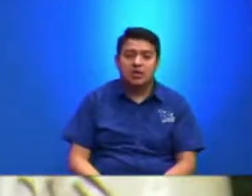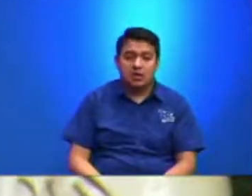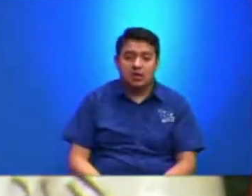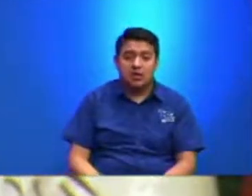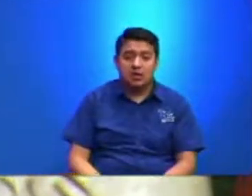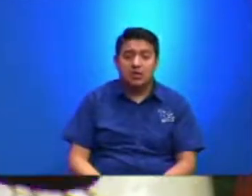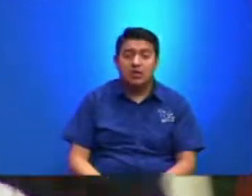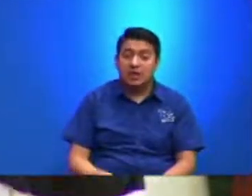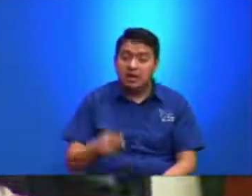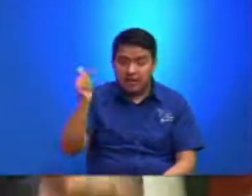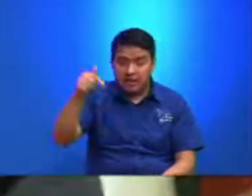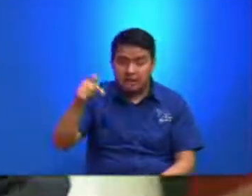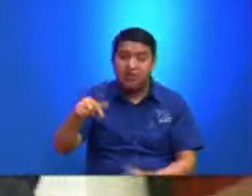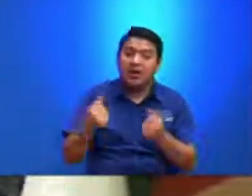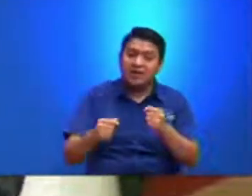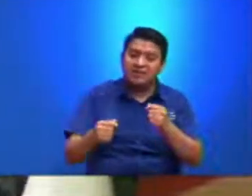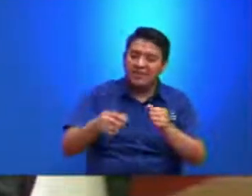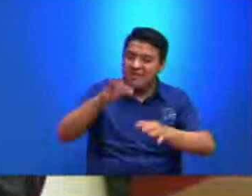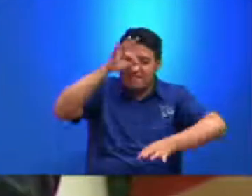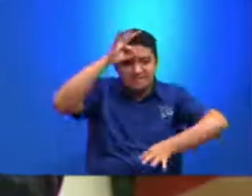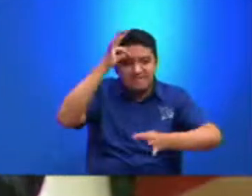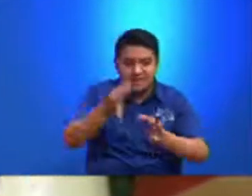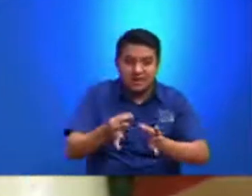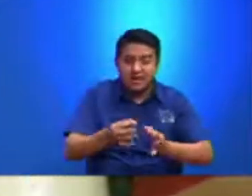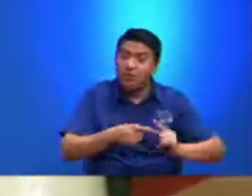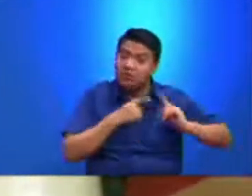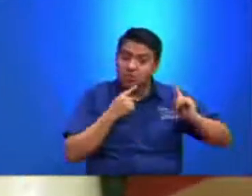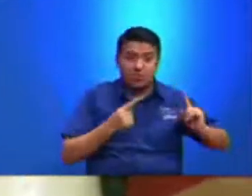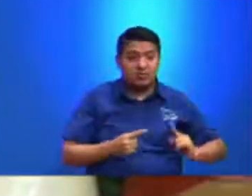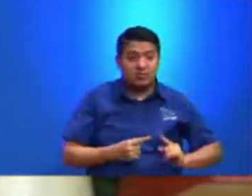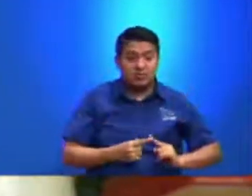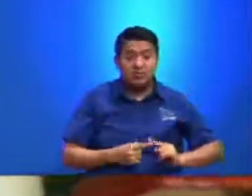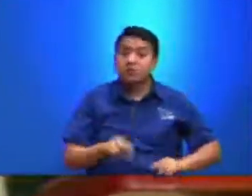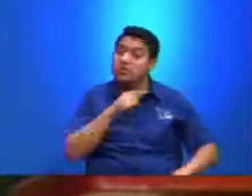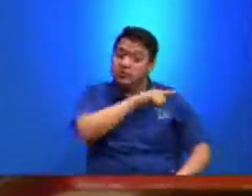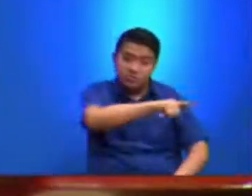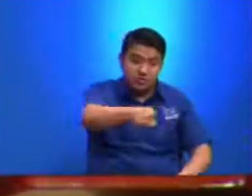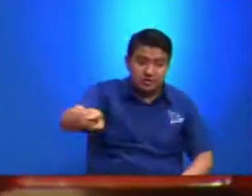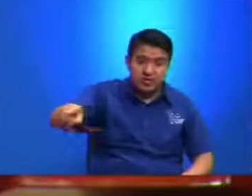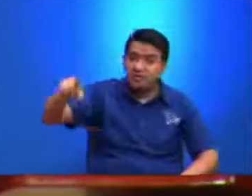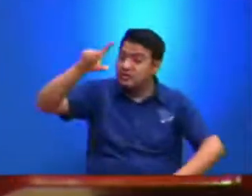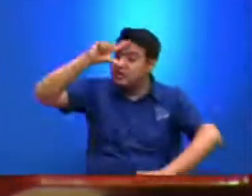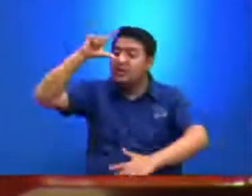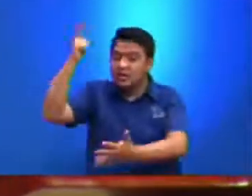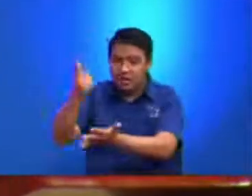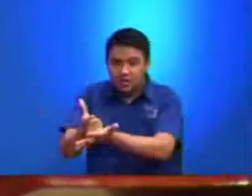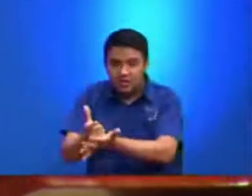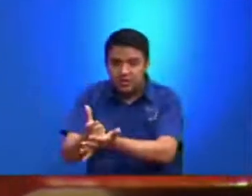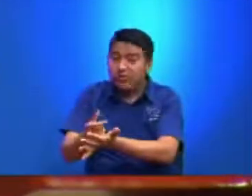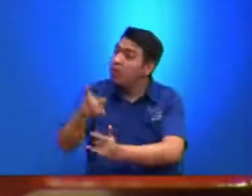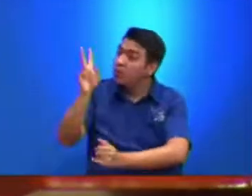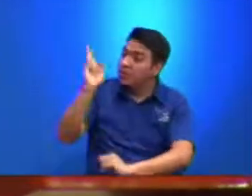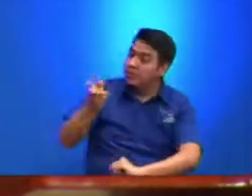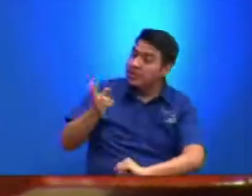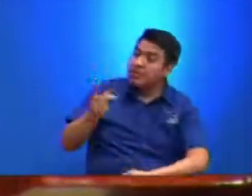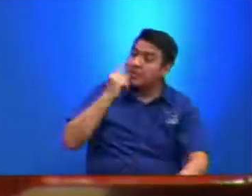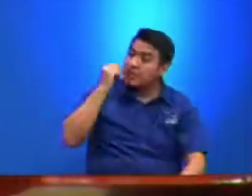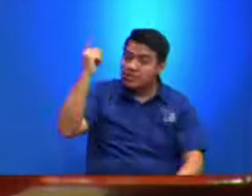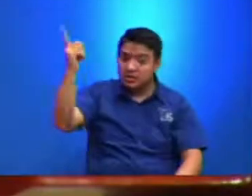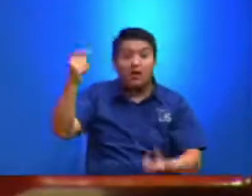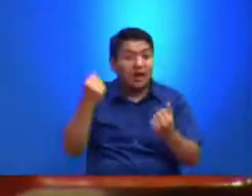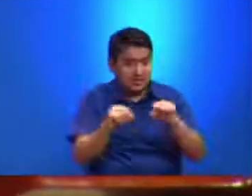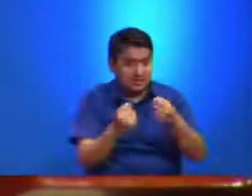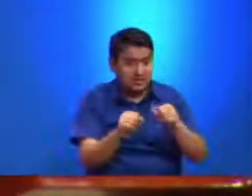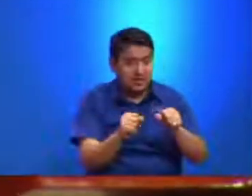eso produce fe en nuestro corazón. Así que si tú has creído que lo mismo que el Señor hizo en nuestra